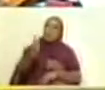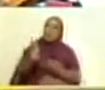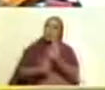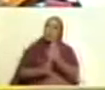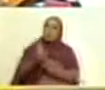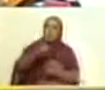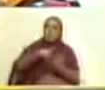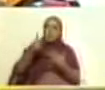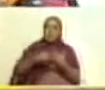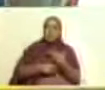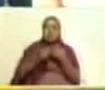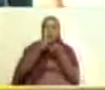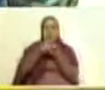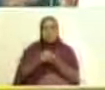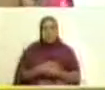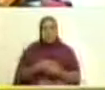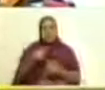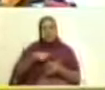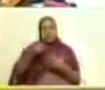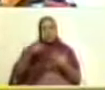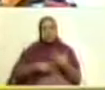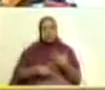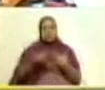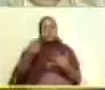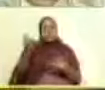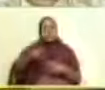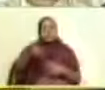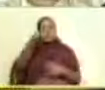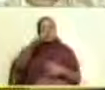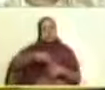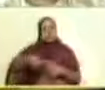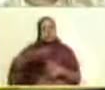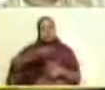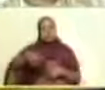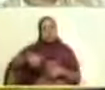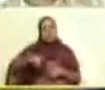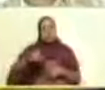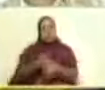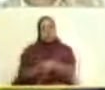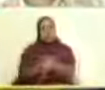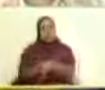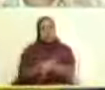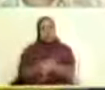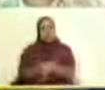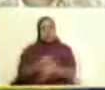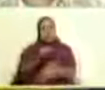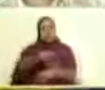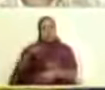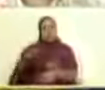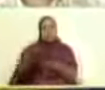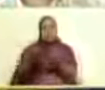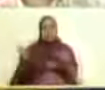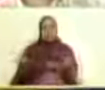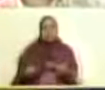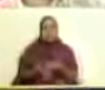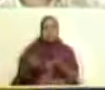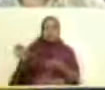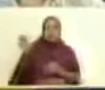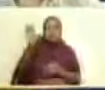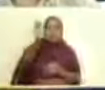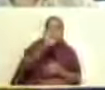La patria los espera, la patria los necesita, a nuestros hermanos y hermanas migrantes en el mundo.